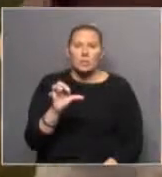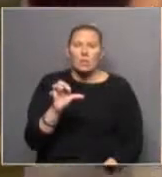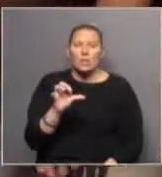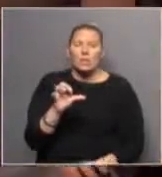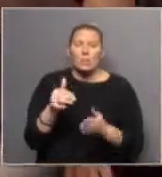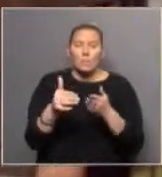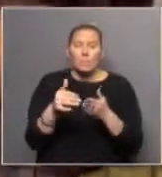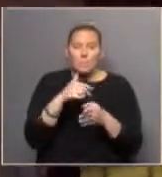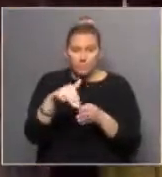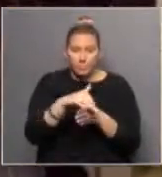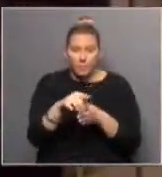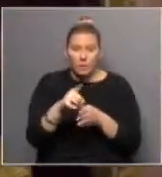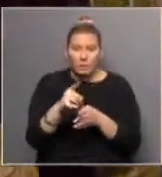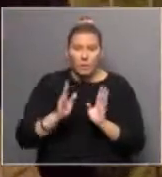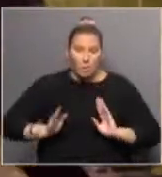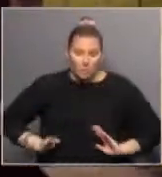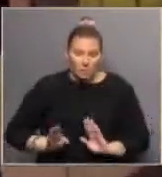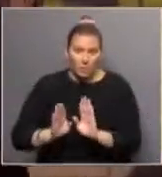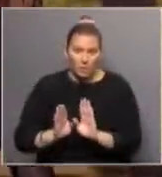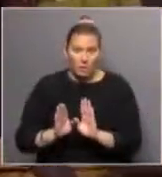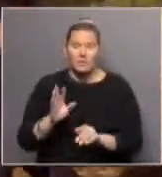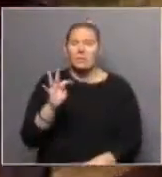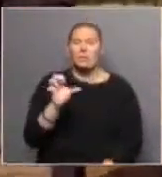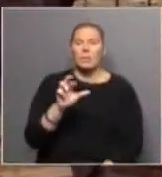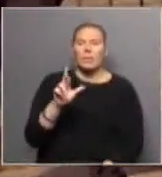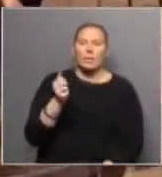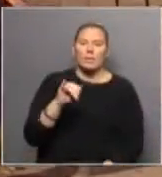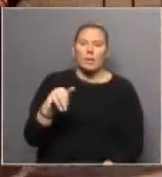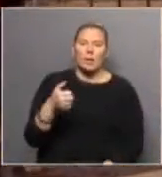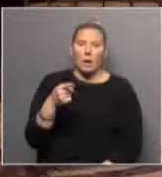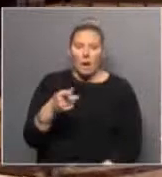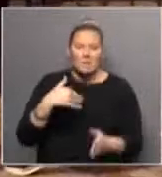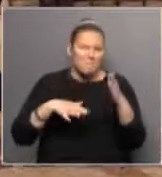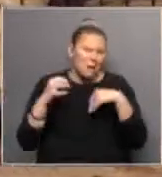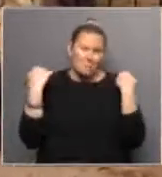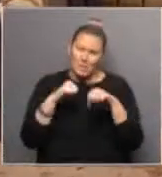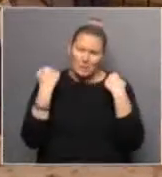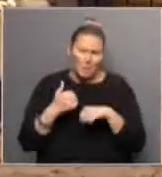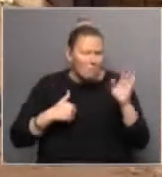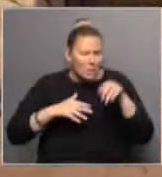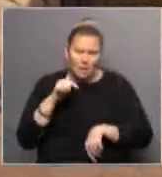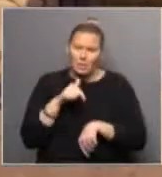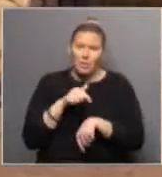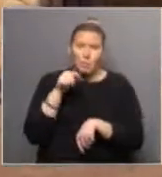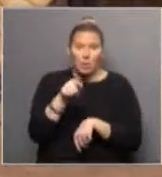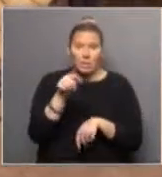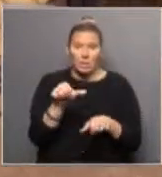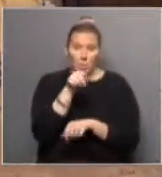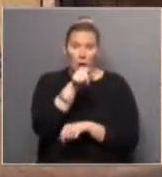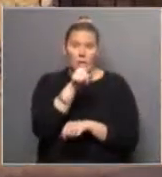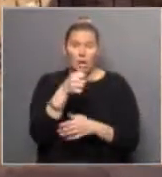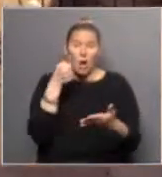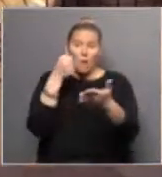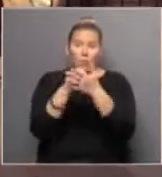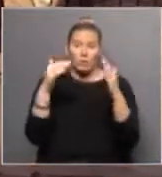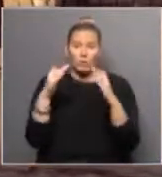Y de hecho toda la preproducción del Terraja, que fue el periodo en el que ensayamos más tiempo, la hicimos ahí en el fondo